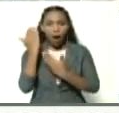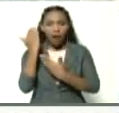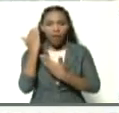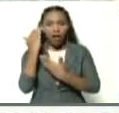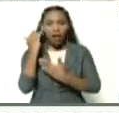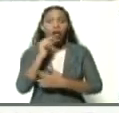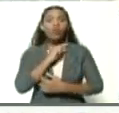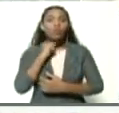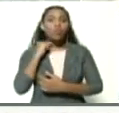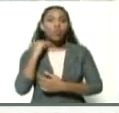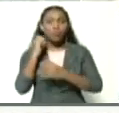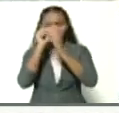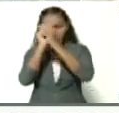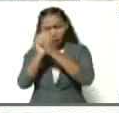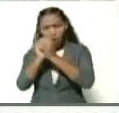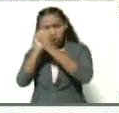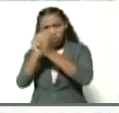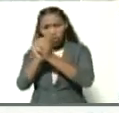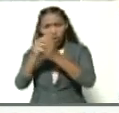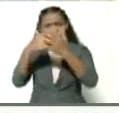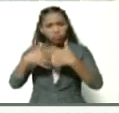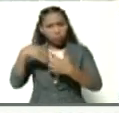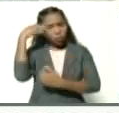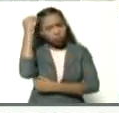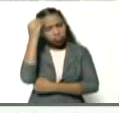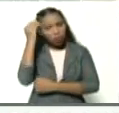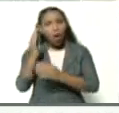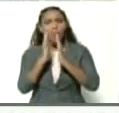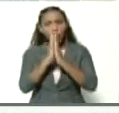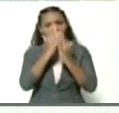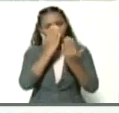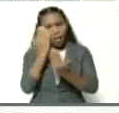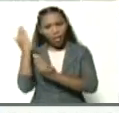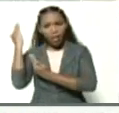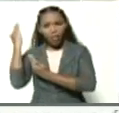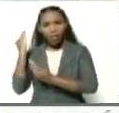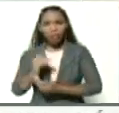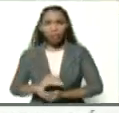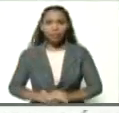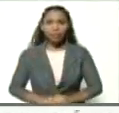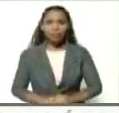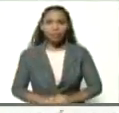mamolino para la oración y la reflexión. Por favor, adelante.